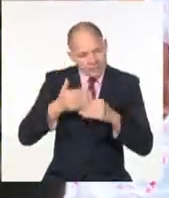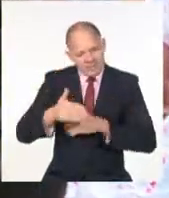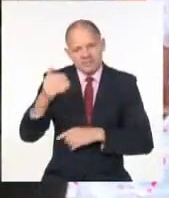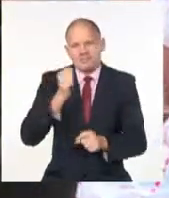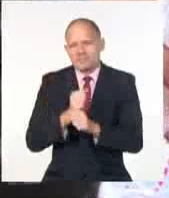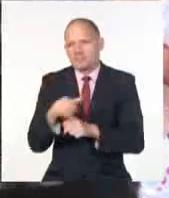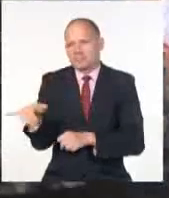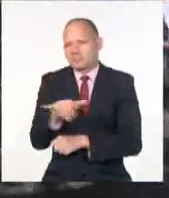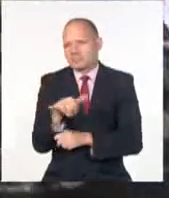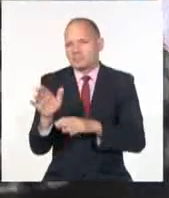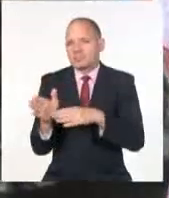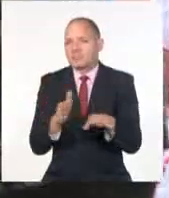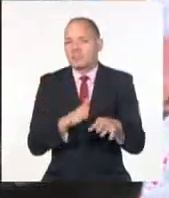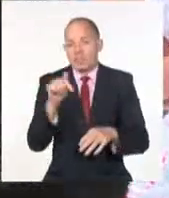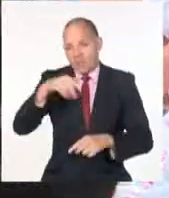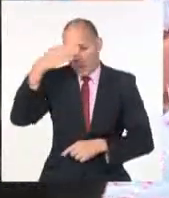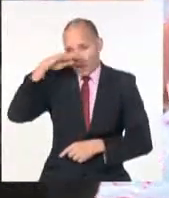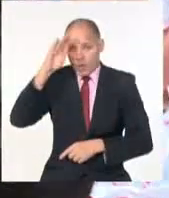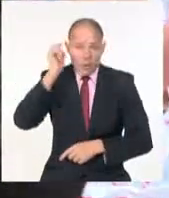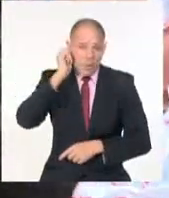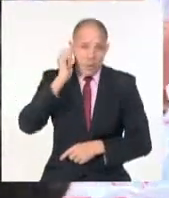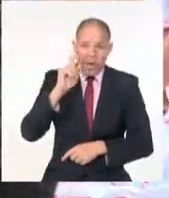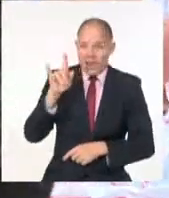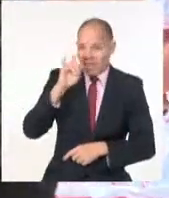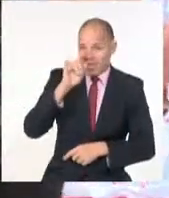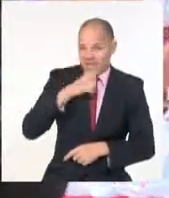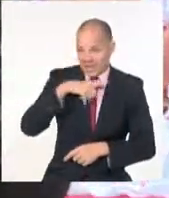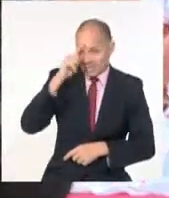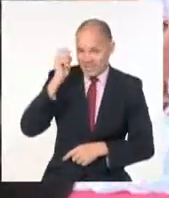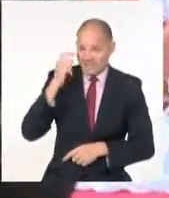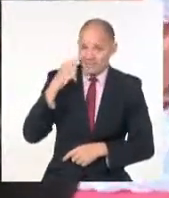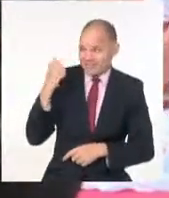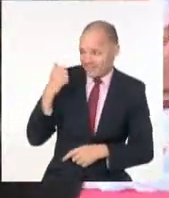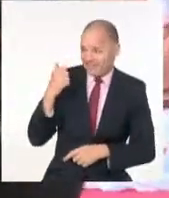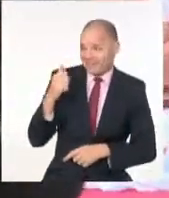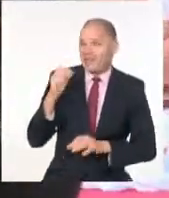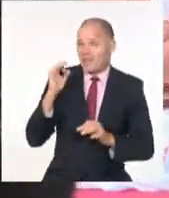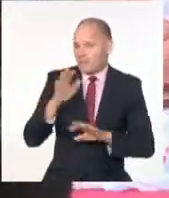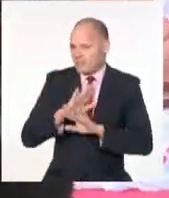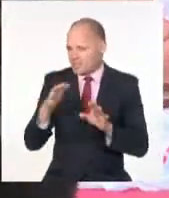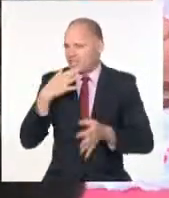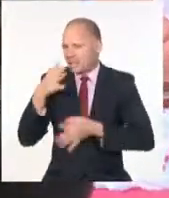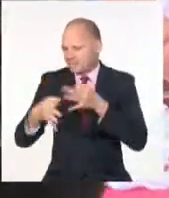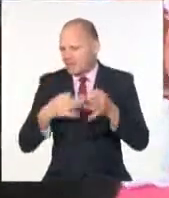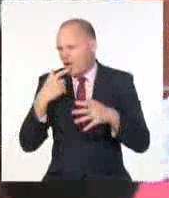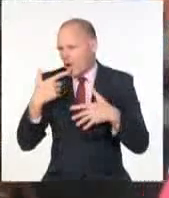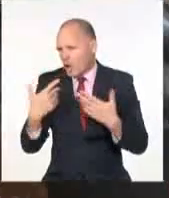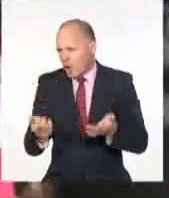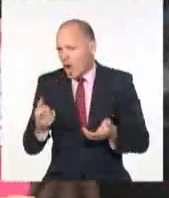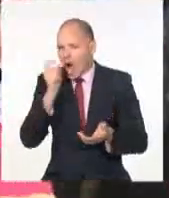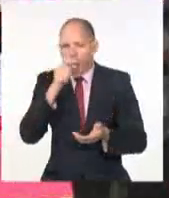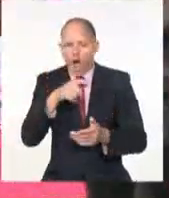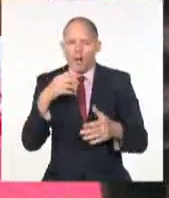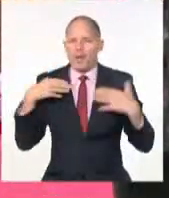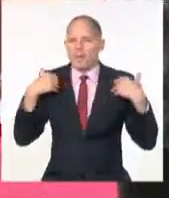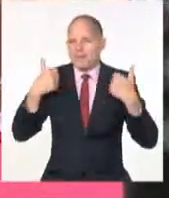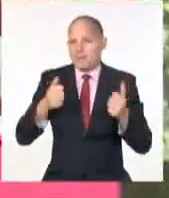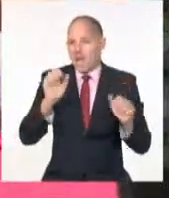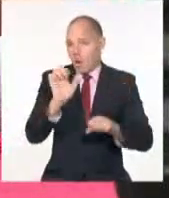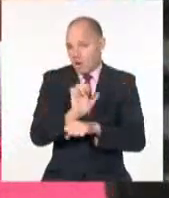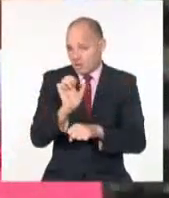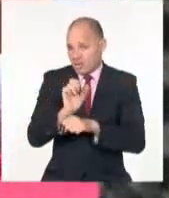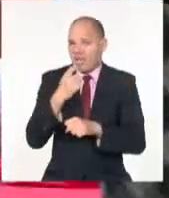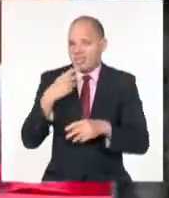viceprimera ministra de la República, Inés María Chalman, entregó al embajador ecuatoriano textos que muestran las obras de la